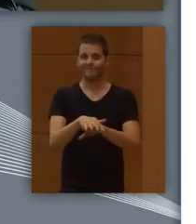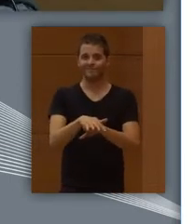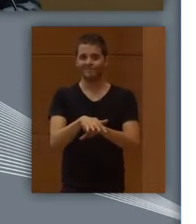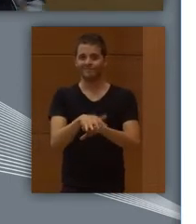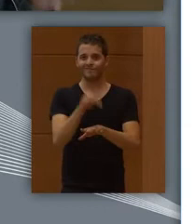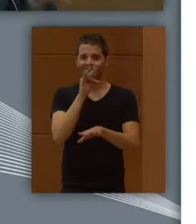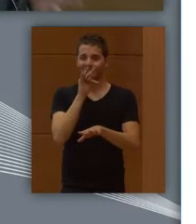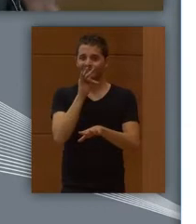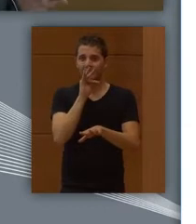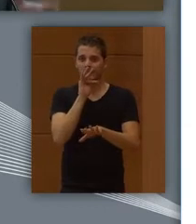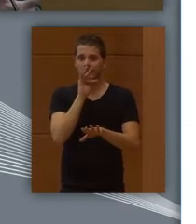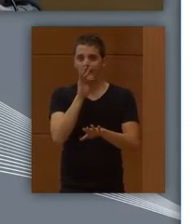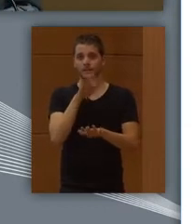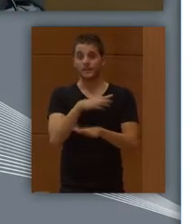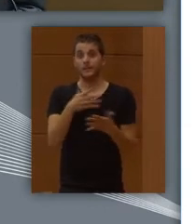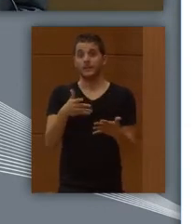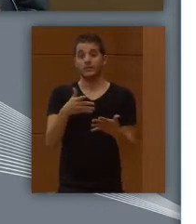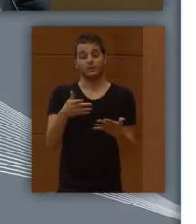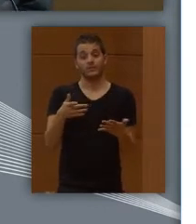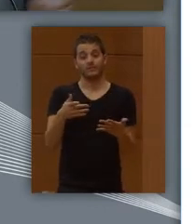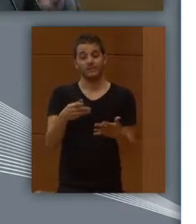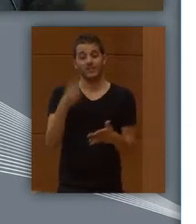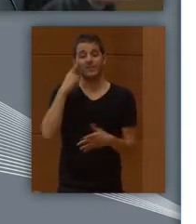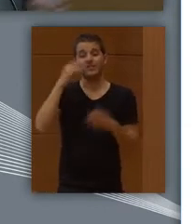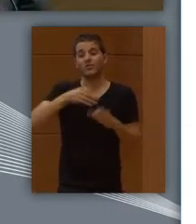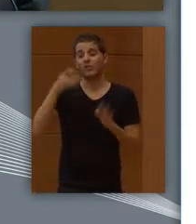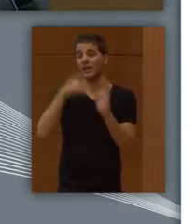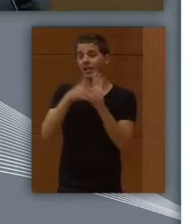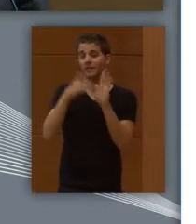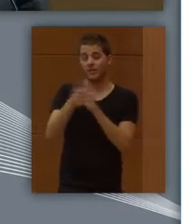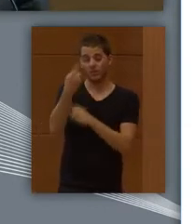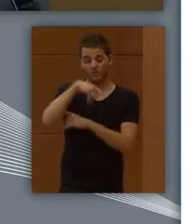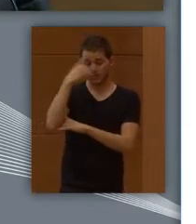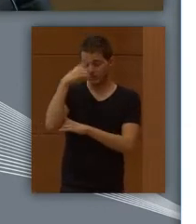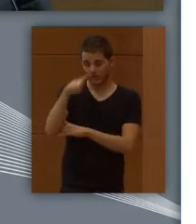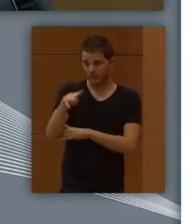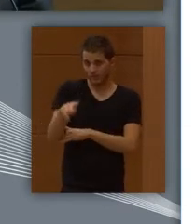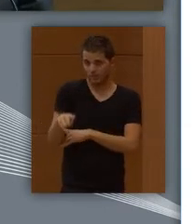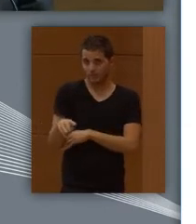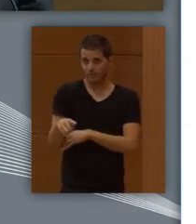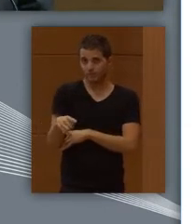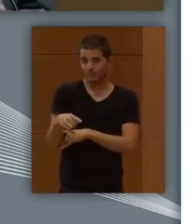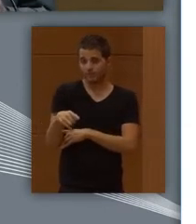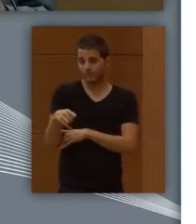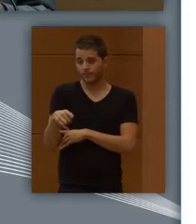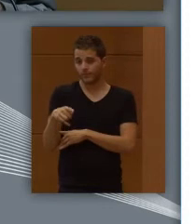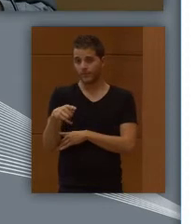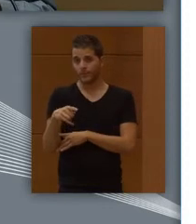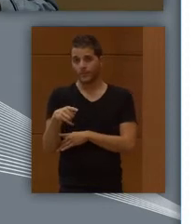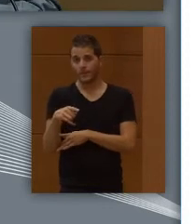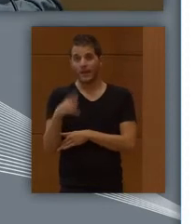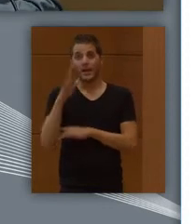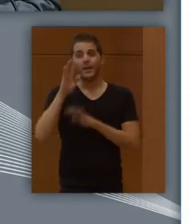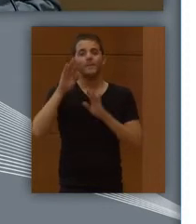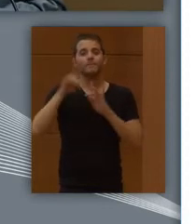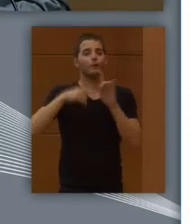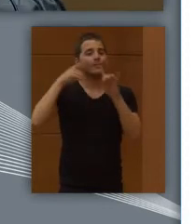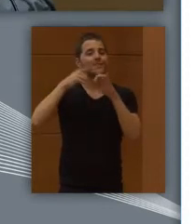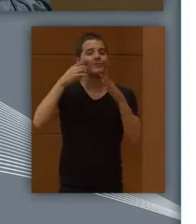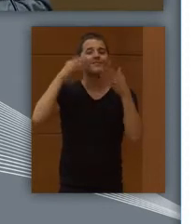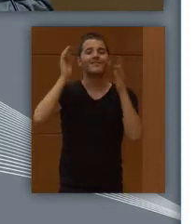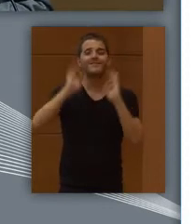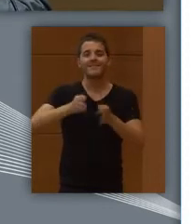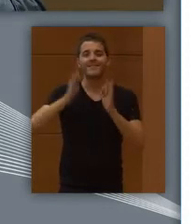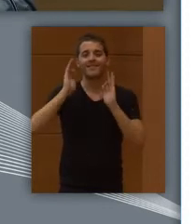deberíamos hacerlo, ¿no? Y probablemente la explicación de eso, como ustedes sabrán, es que para que realmente el transporte